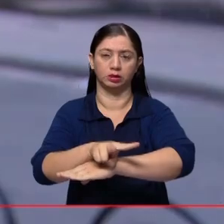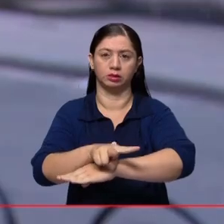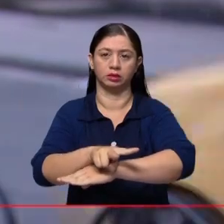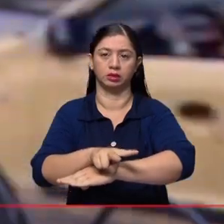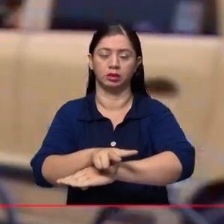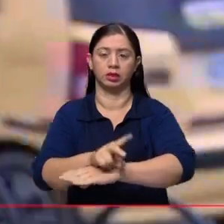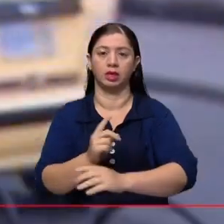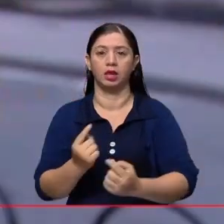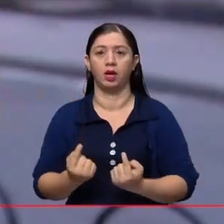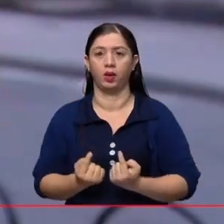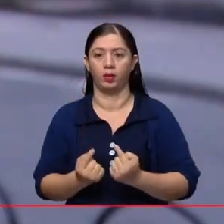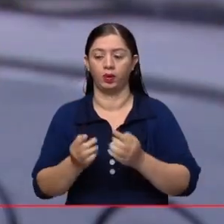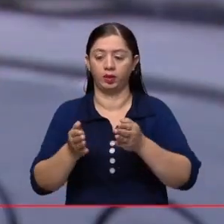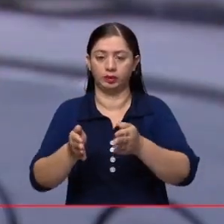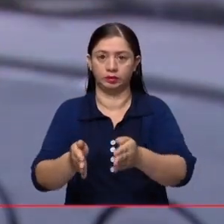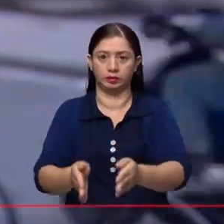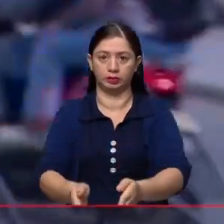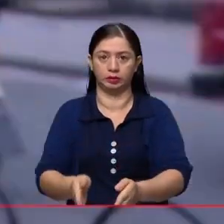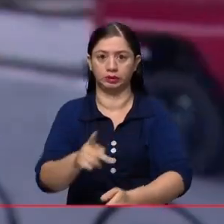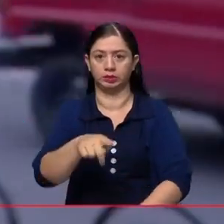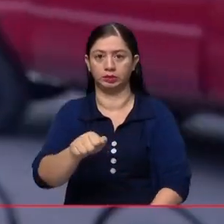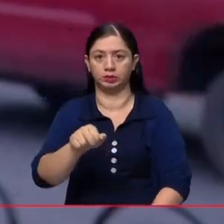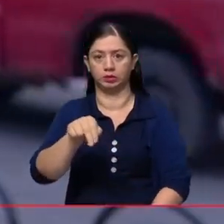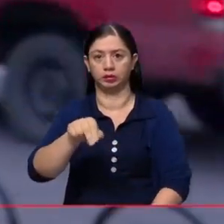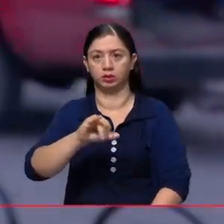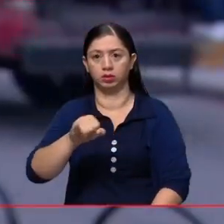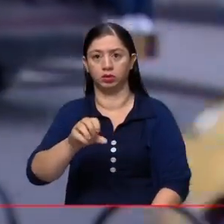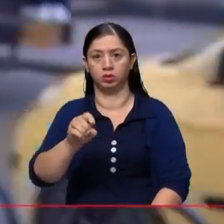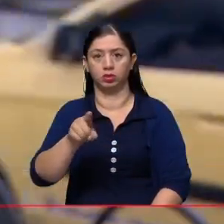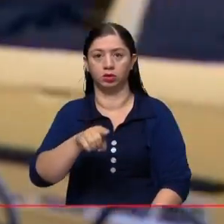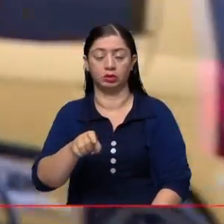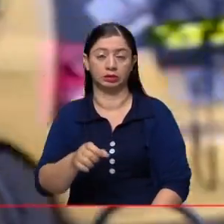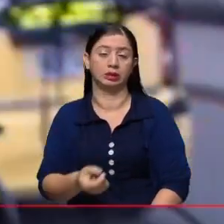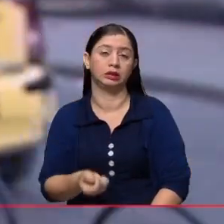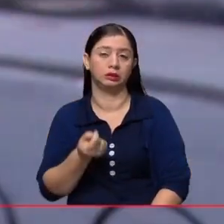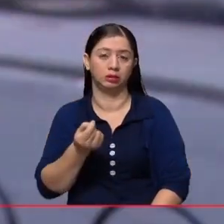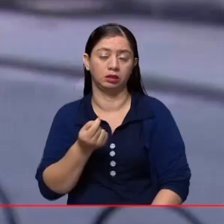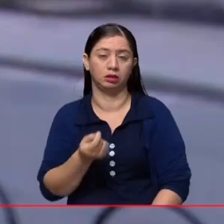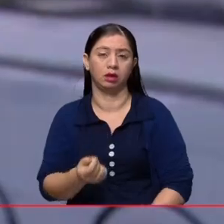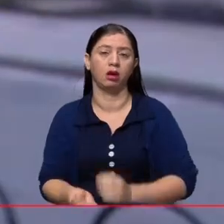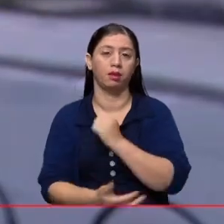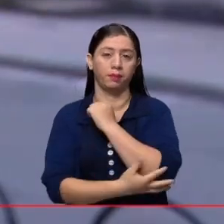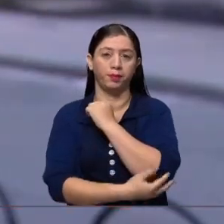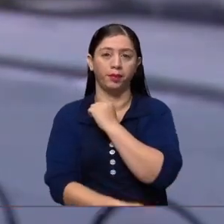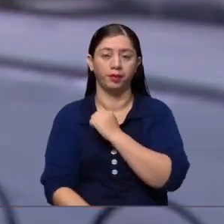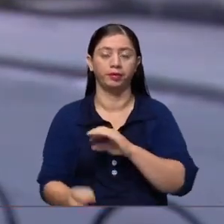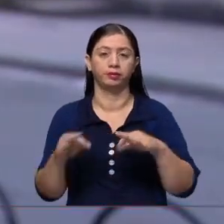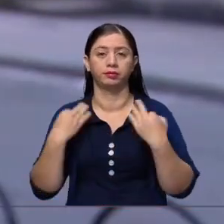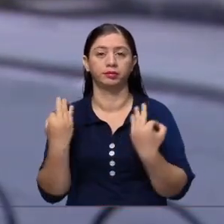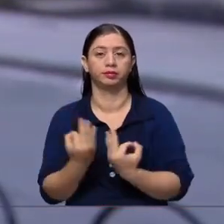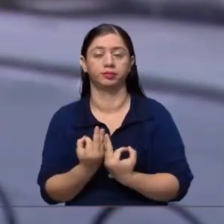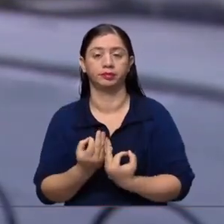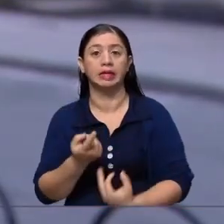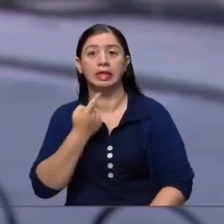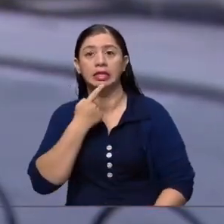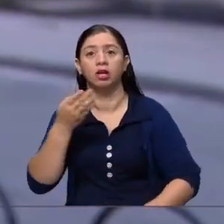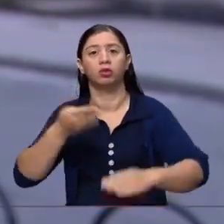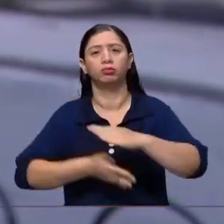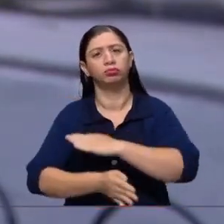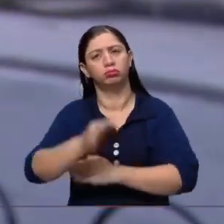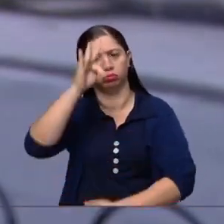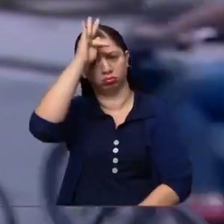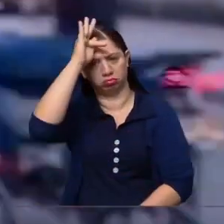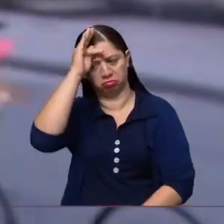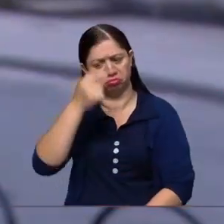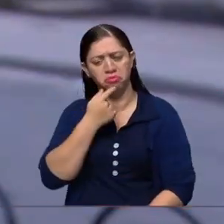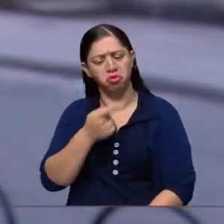el cementerio San José, lo que nos indica que es una familia en vulnerabilidad. Pero les decía que en el triage se conceptuó